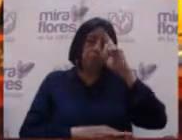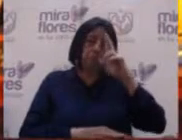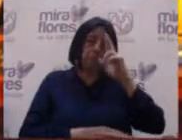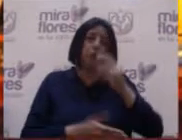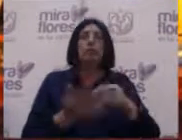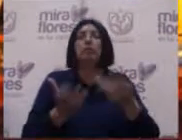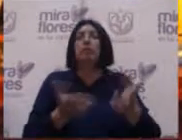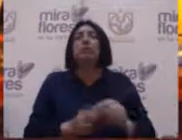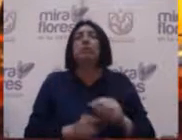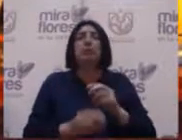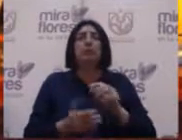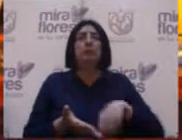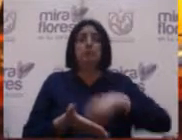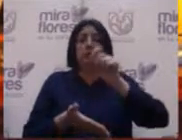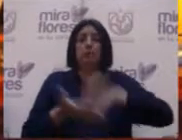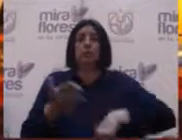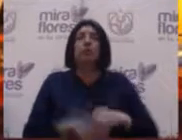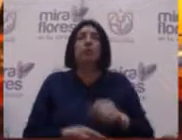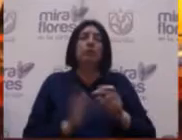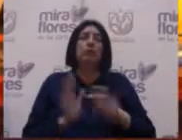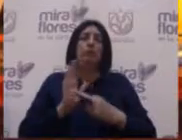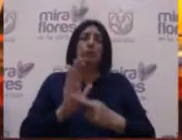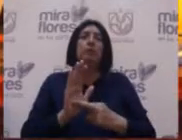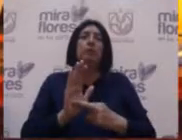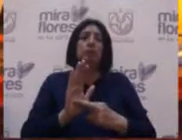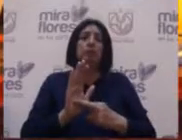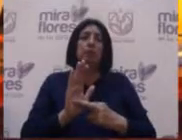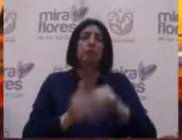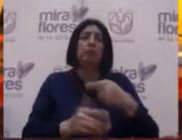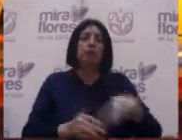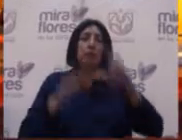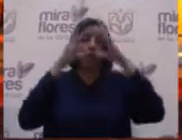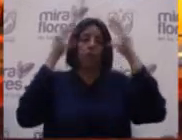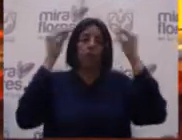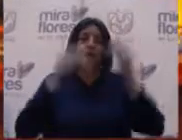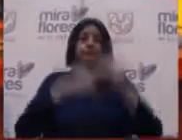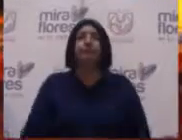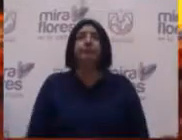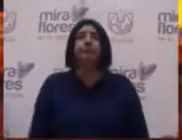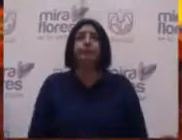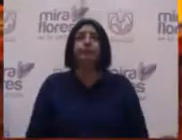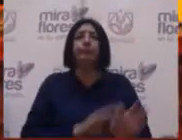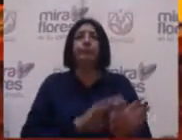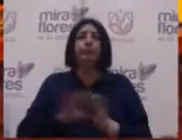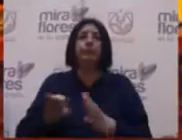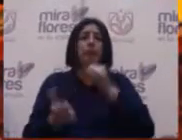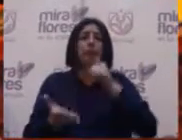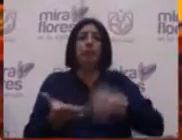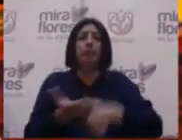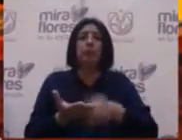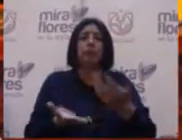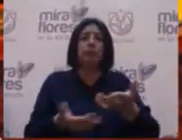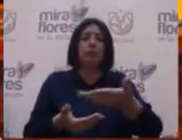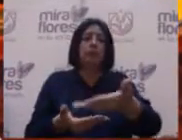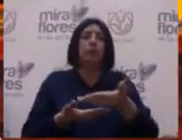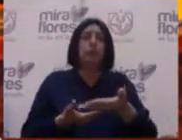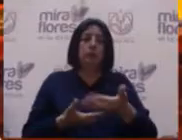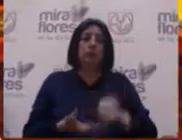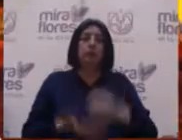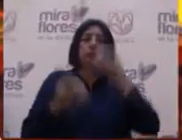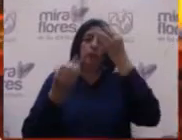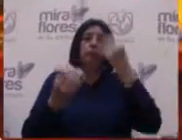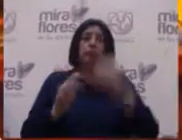personal. Atentamente, Bief de Bauer, embajador de Holanda. El otro documentación es que hemos recibido el